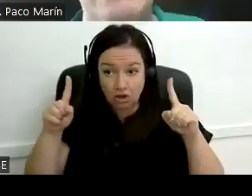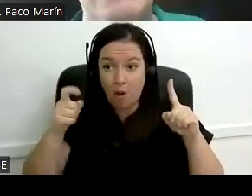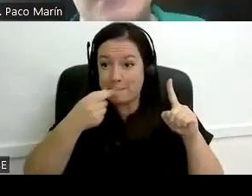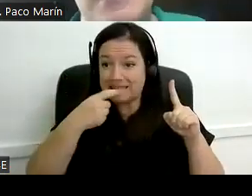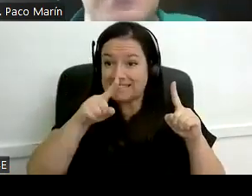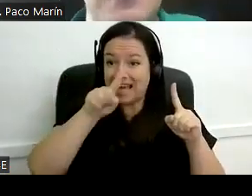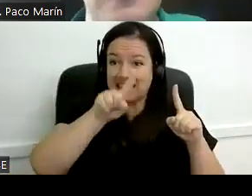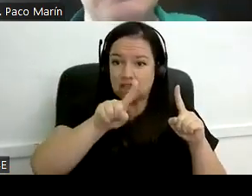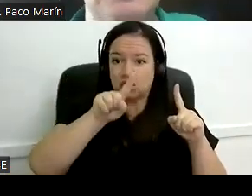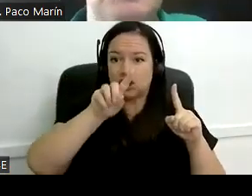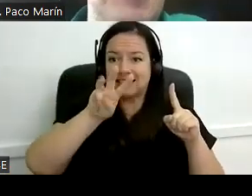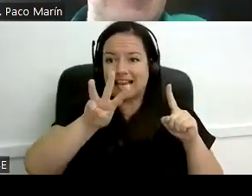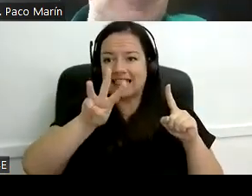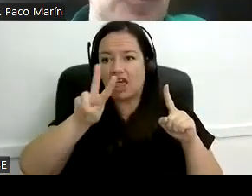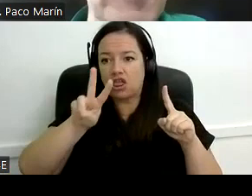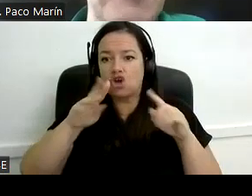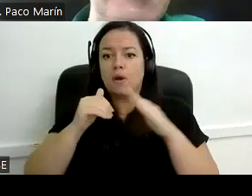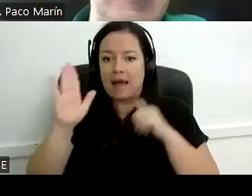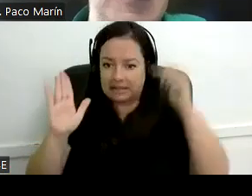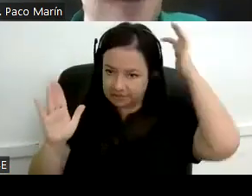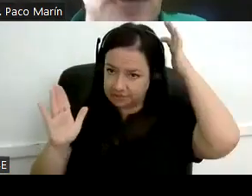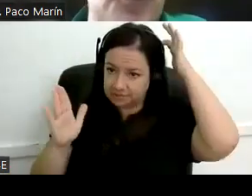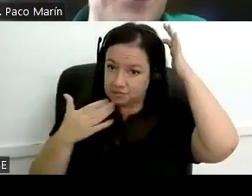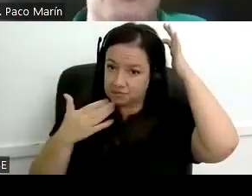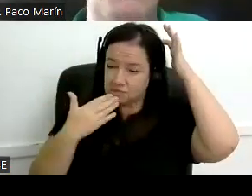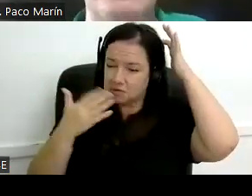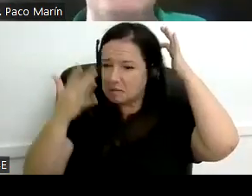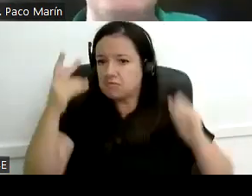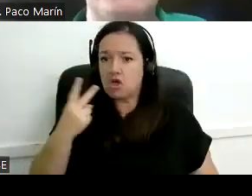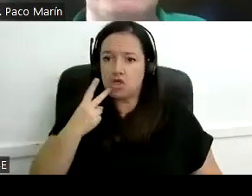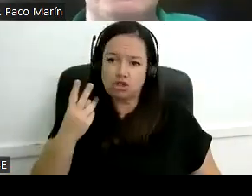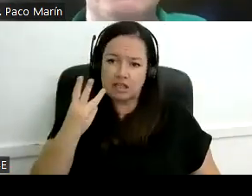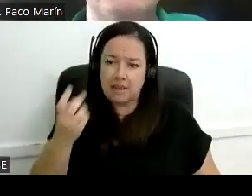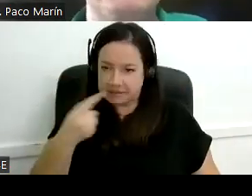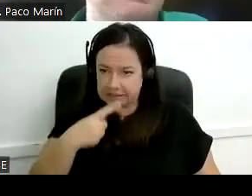de cada 2-3 días, cada 2 y algo días,